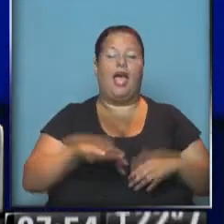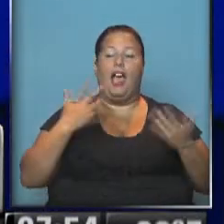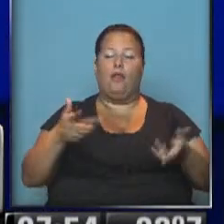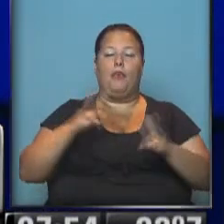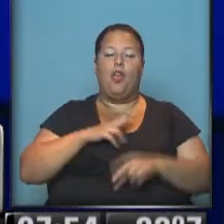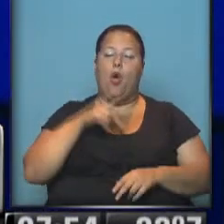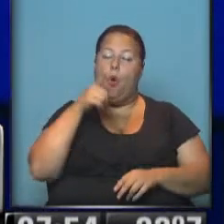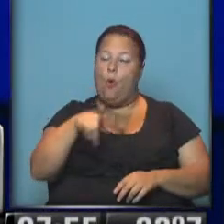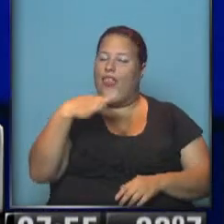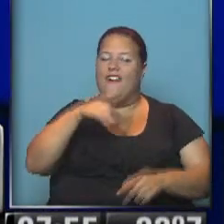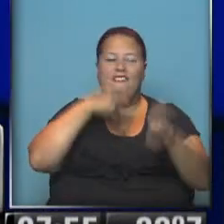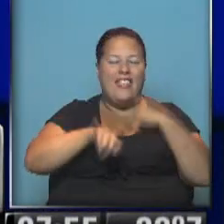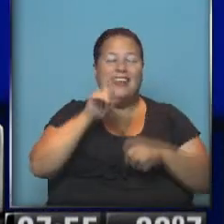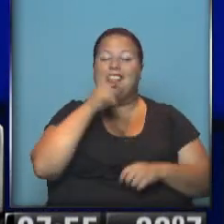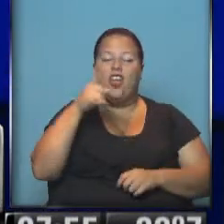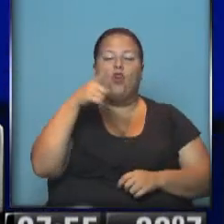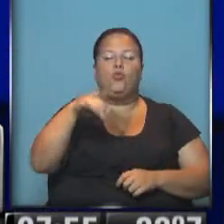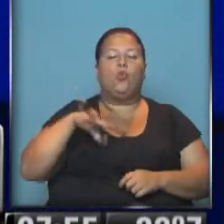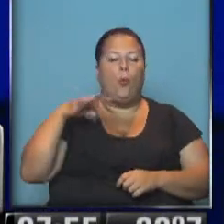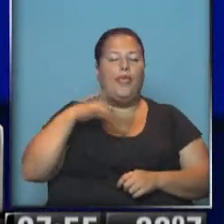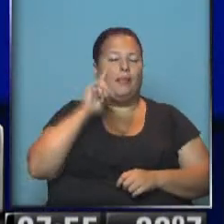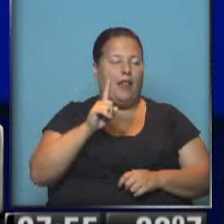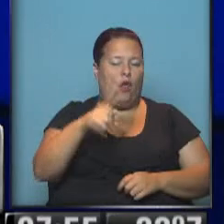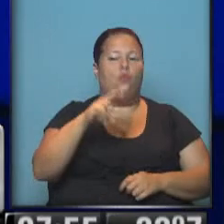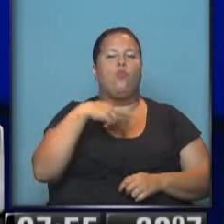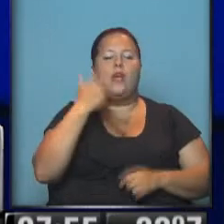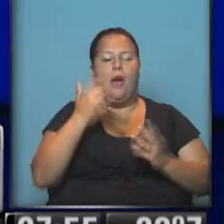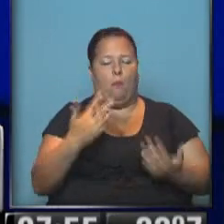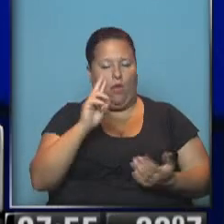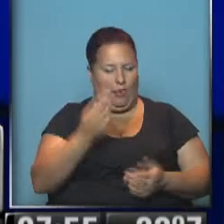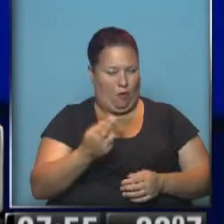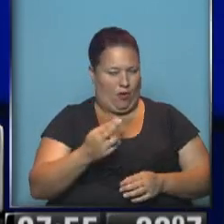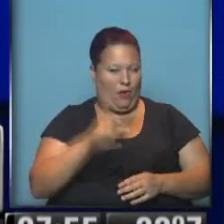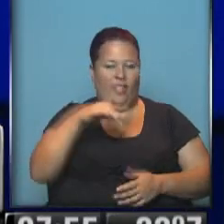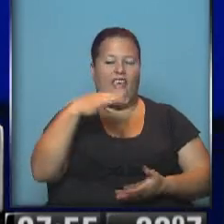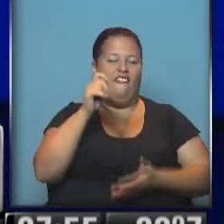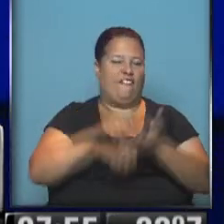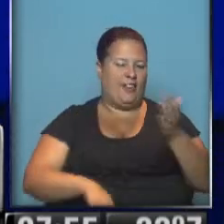usted debe vender porque está en peligro la vida suya y la de su hija. Usted debe firmar.